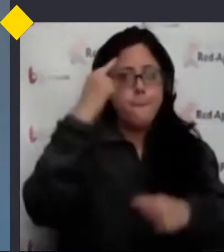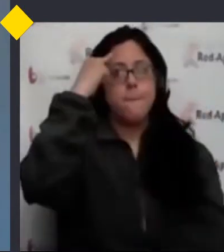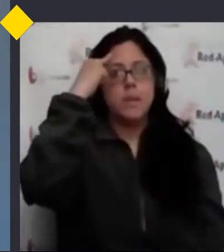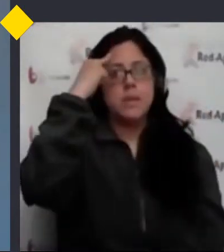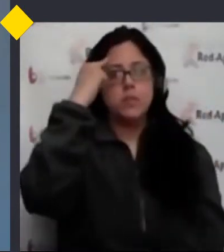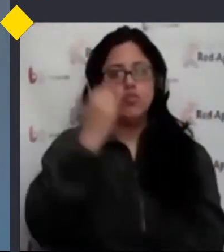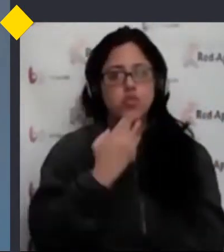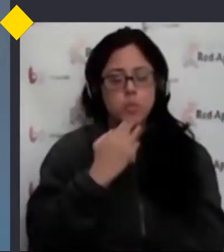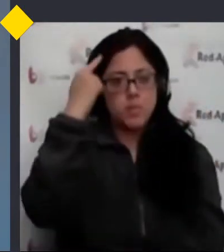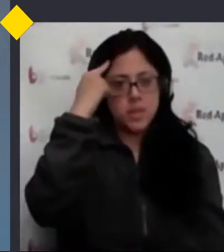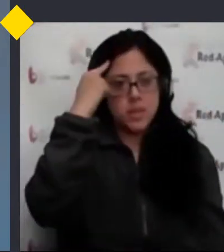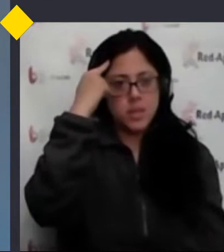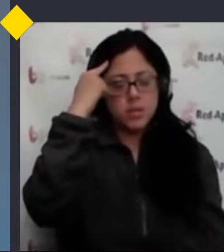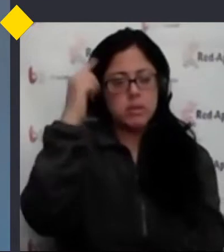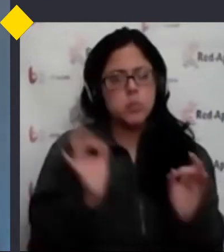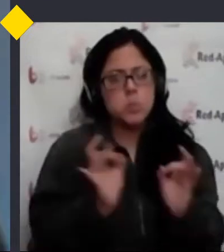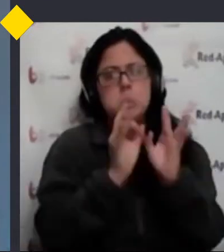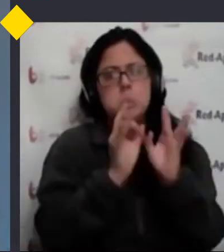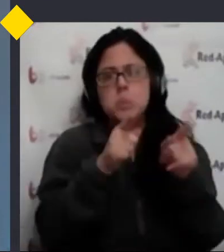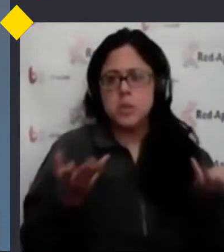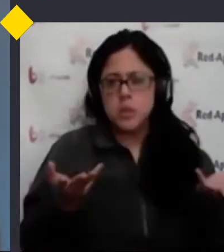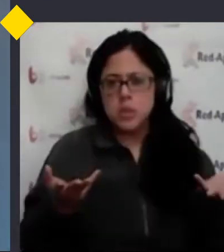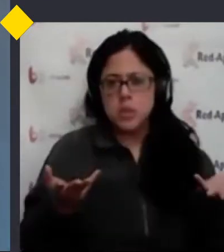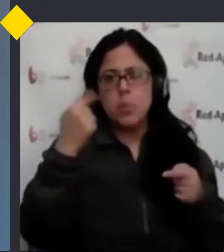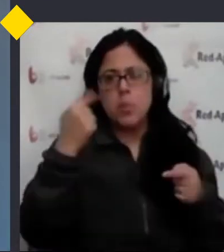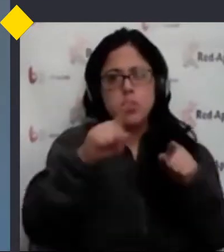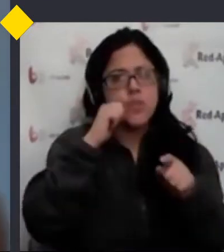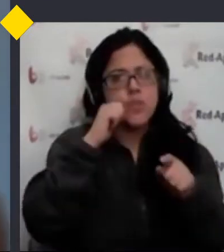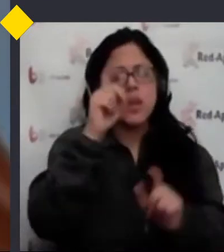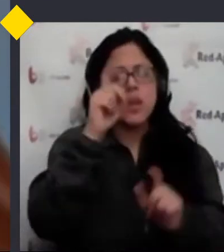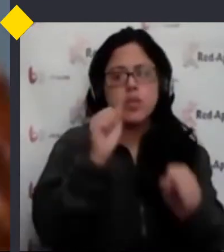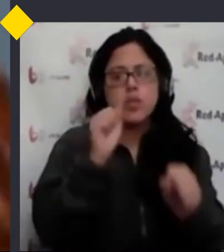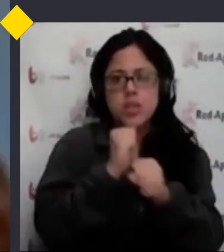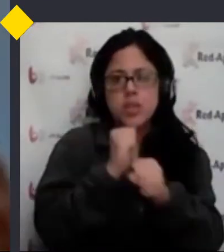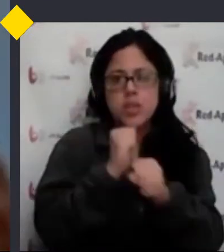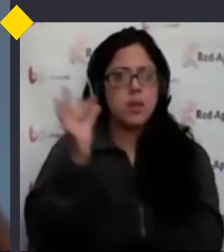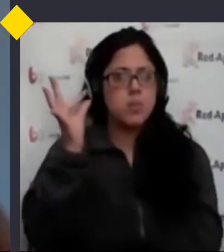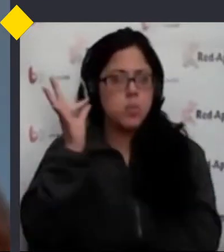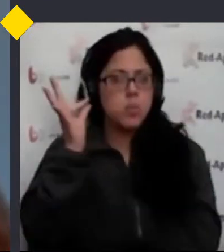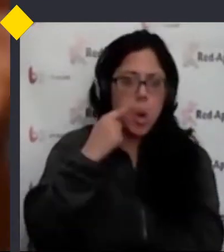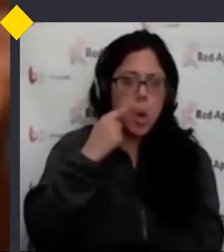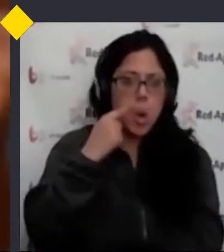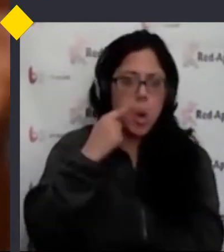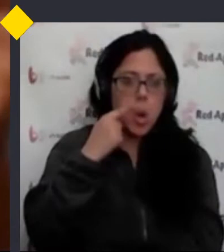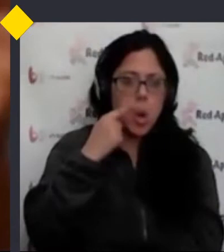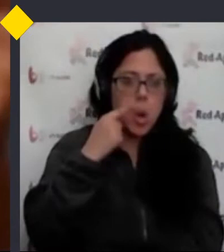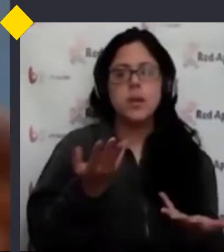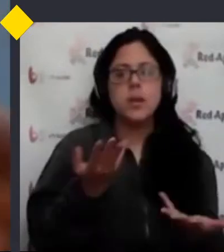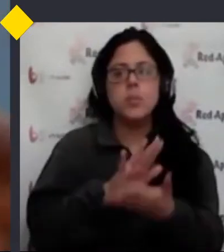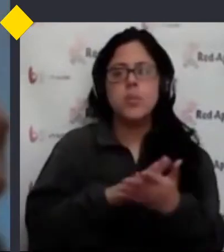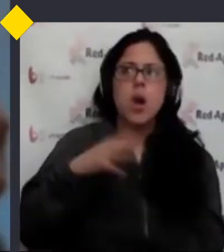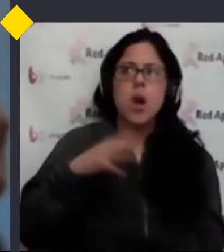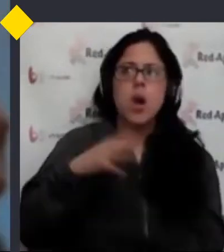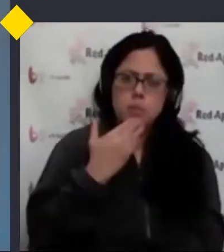fuera. Esto no es solo algo para trabajadoras, trabajadores, colaboradores, sino que también decir, mira, yo afuera me la juego también.